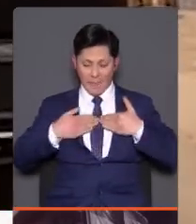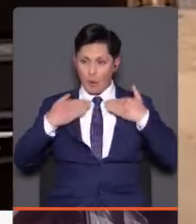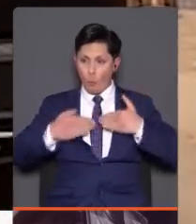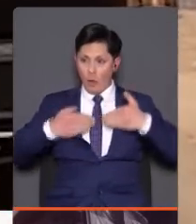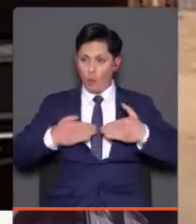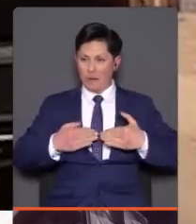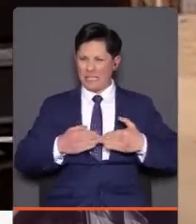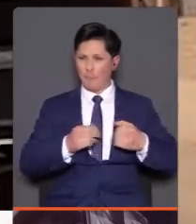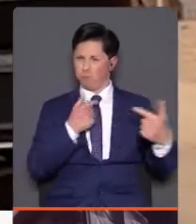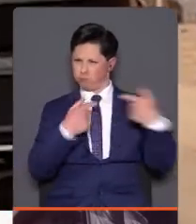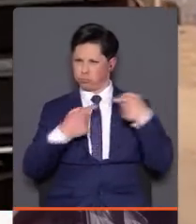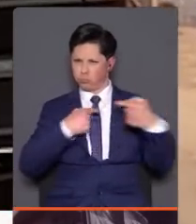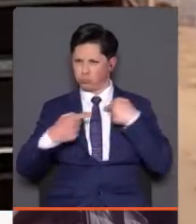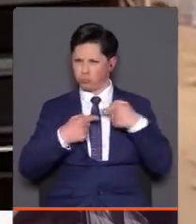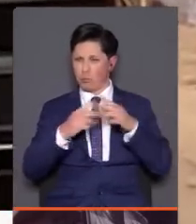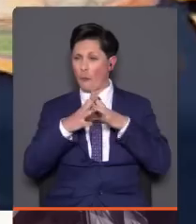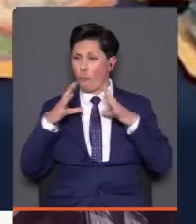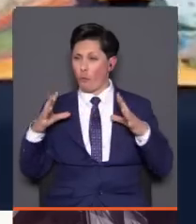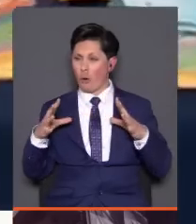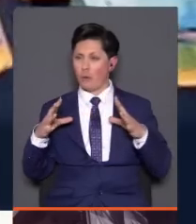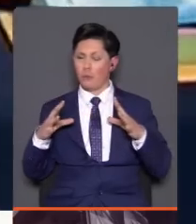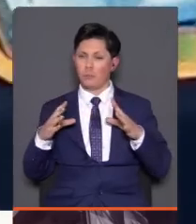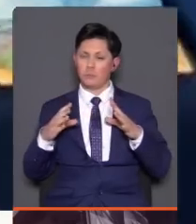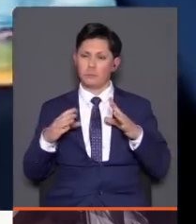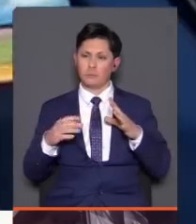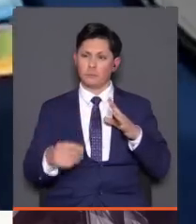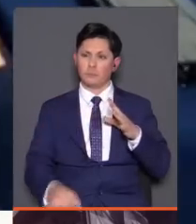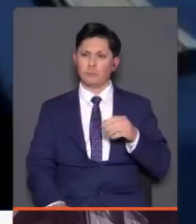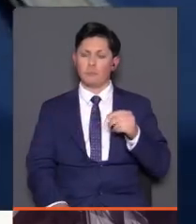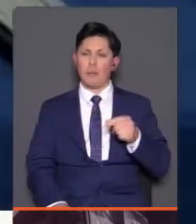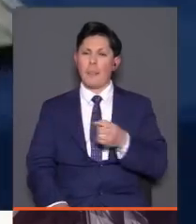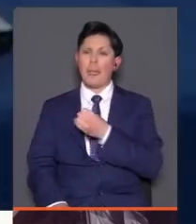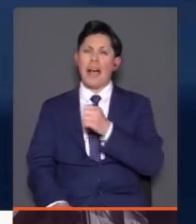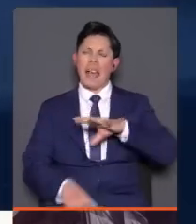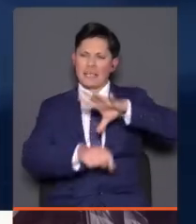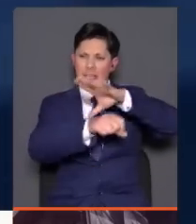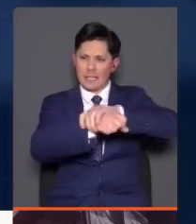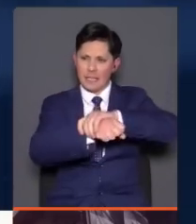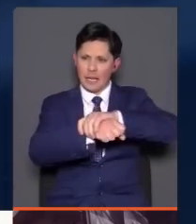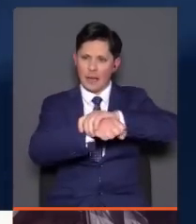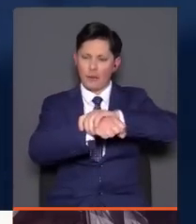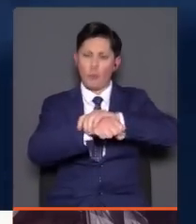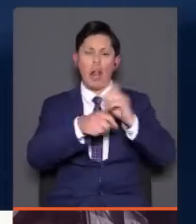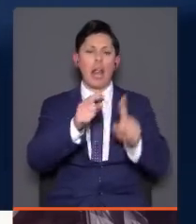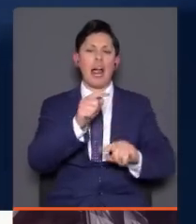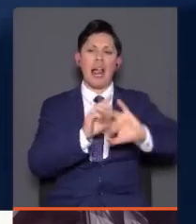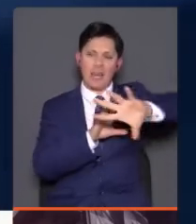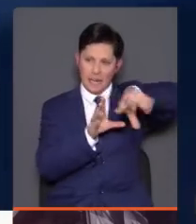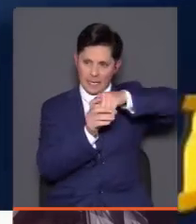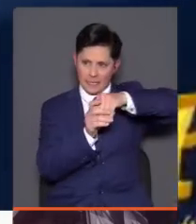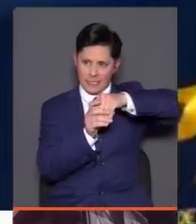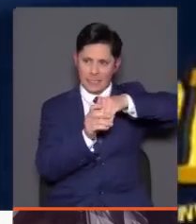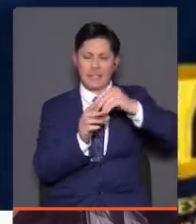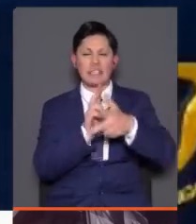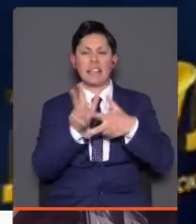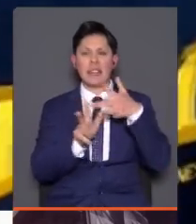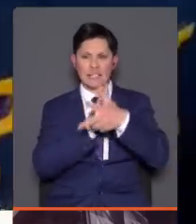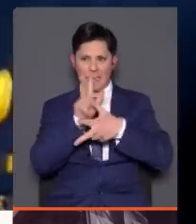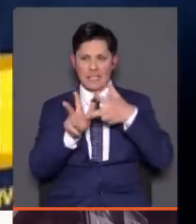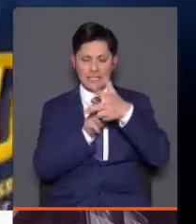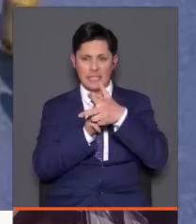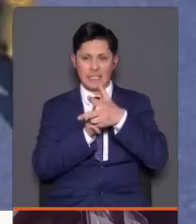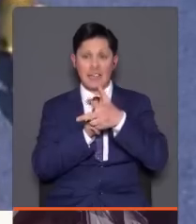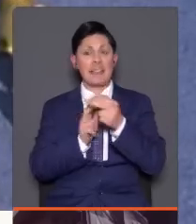De acuerdo con la fiscalía, pese a la treintena de personas ya detenidas como presuntos integrantes del Tren de Aragua que vivían en este